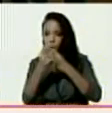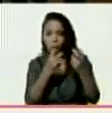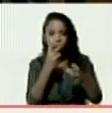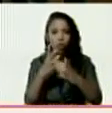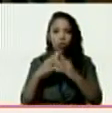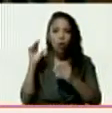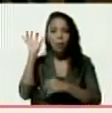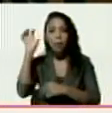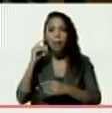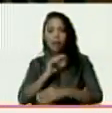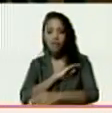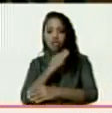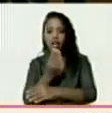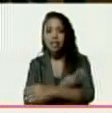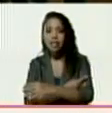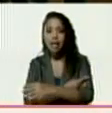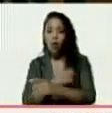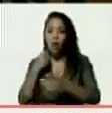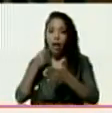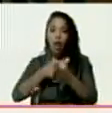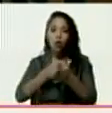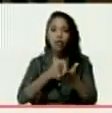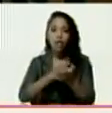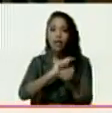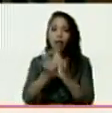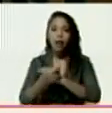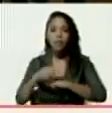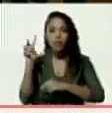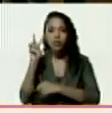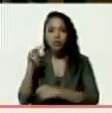seguir fortaleciendo lo que es la lucha de cambio en Venezuela.